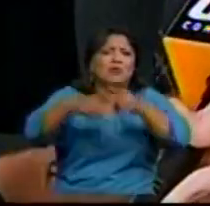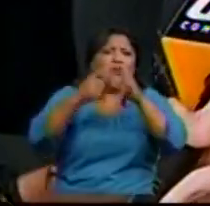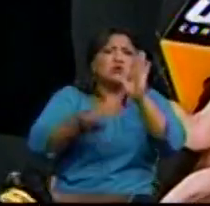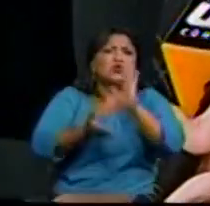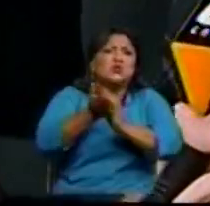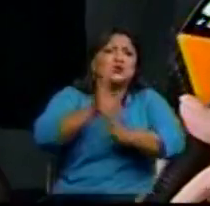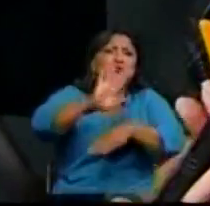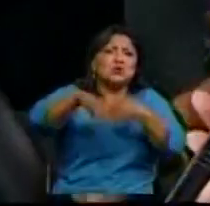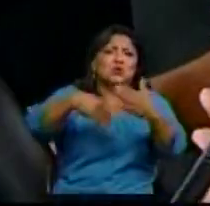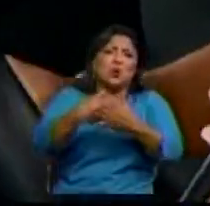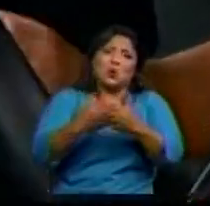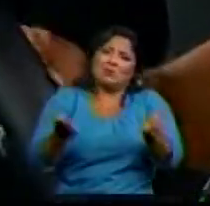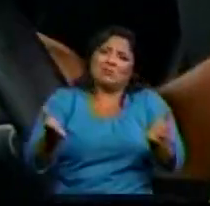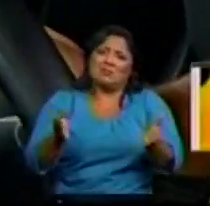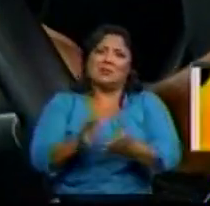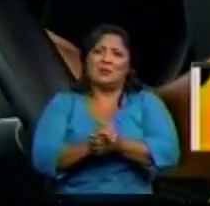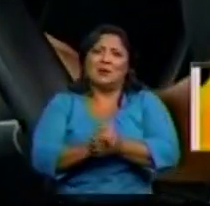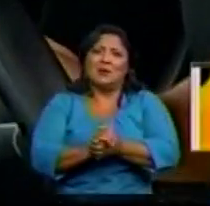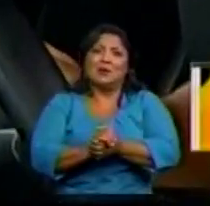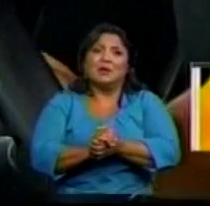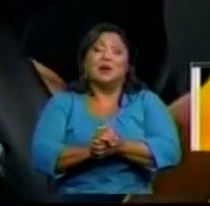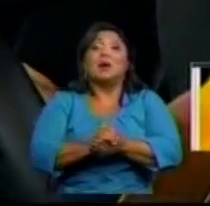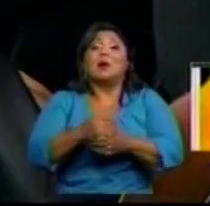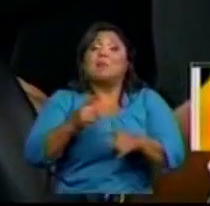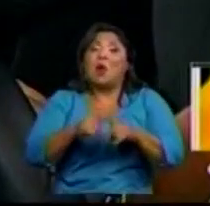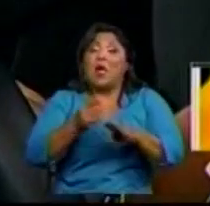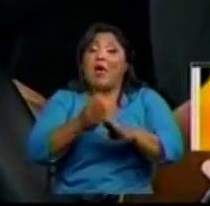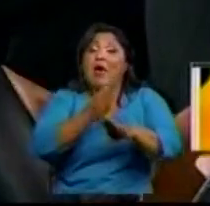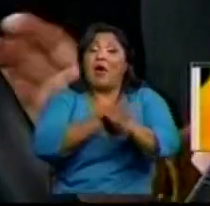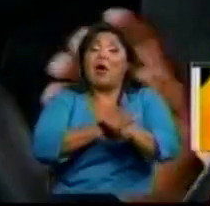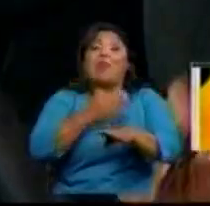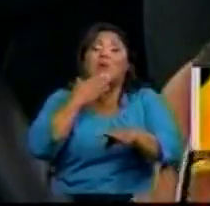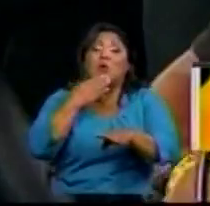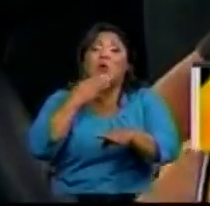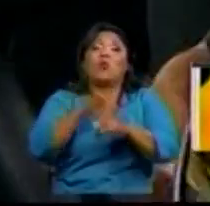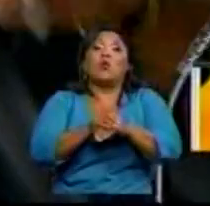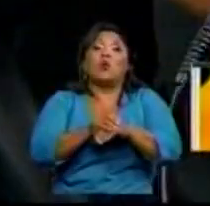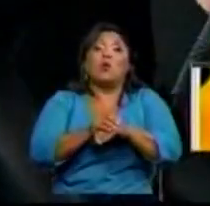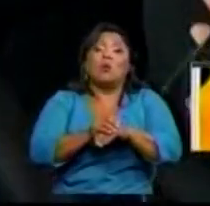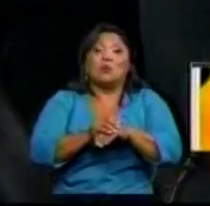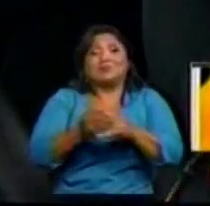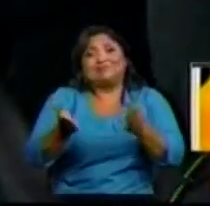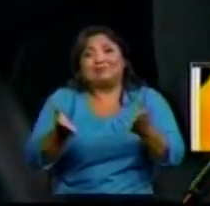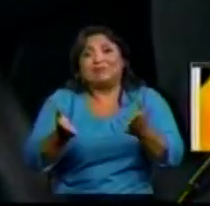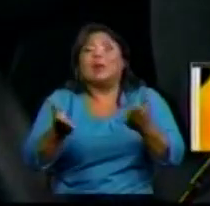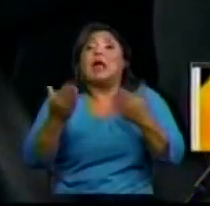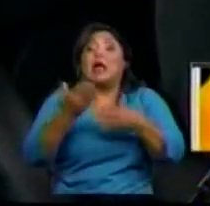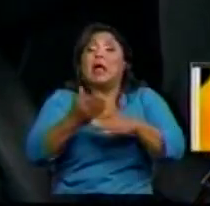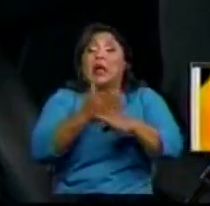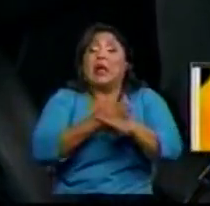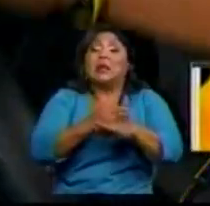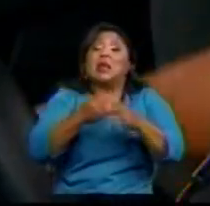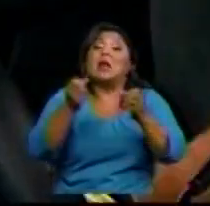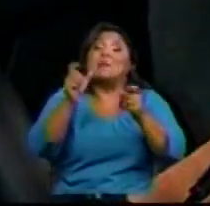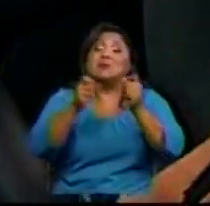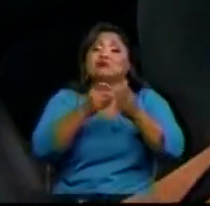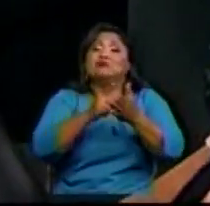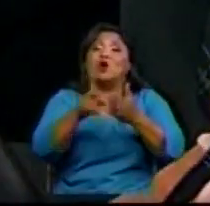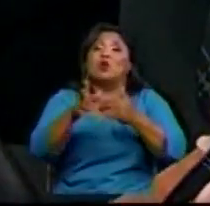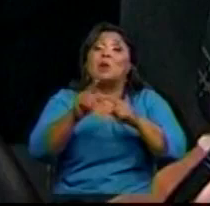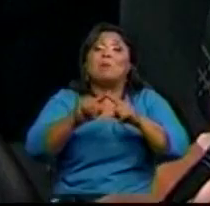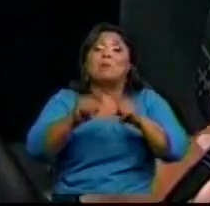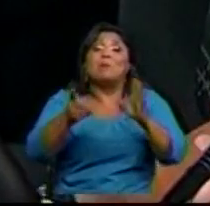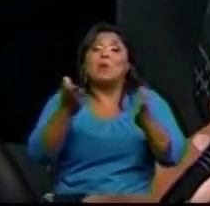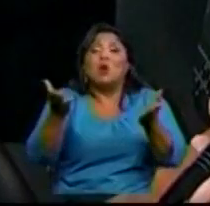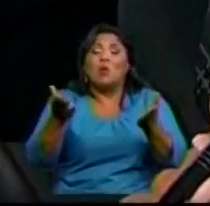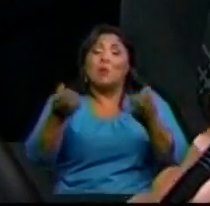debería haber sido así donde recortar el personal y no afectar a la burocracia exactamente porque esto lo que afecta